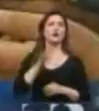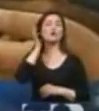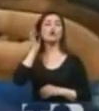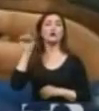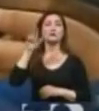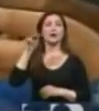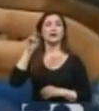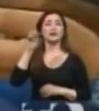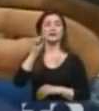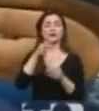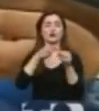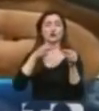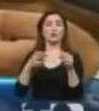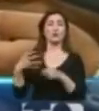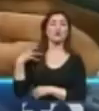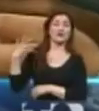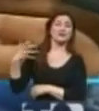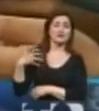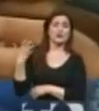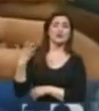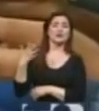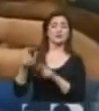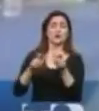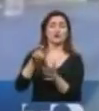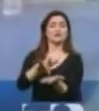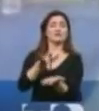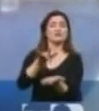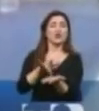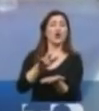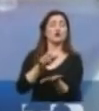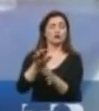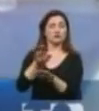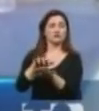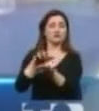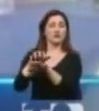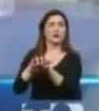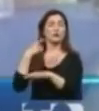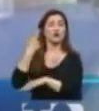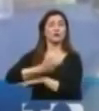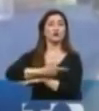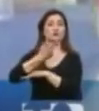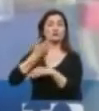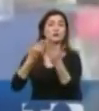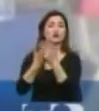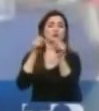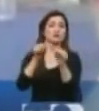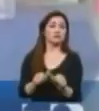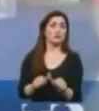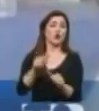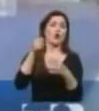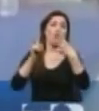Cordero, quien renunció en medio de protestas del sector arrocero. En los próximos días llegará el encargo de designación permanente del